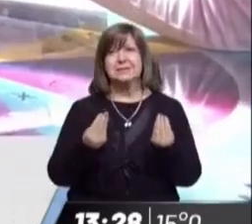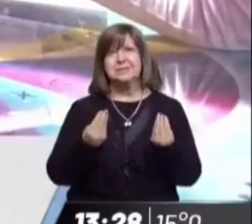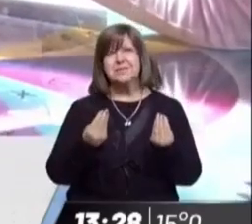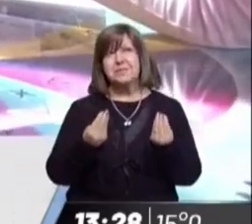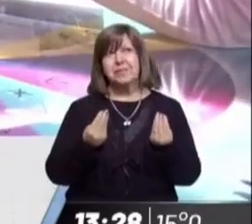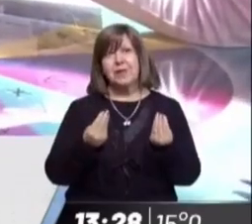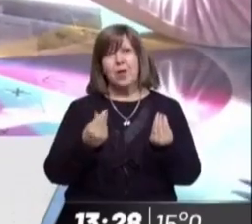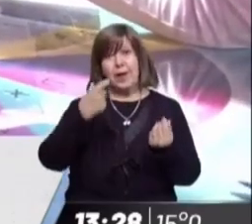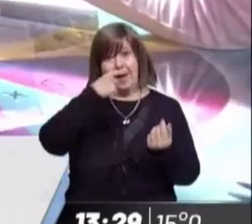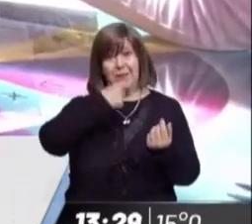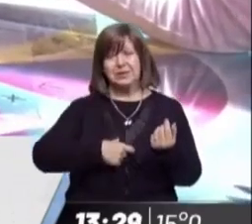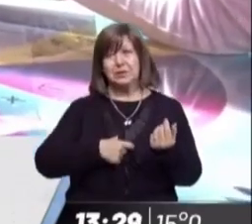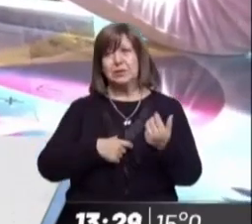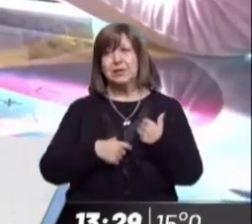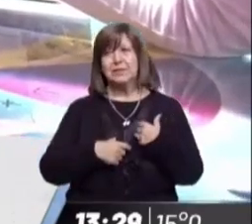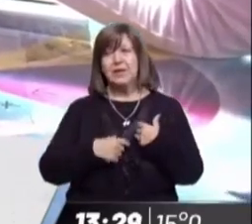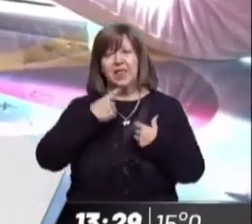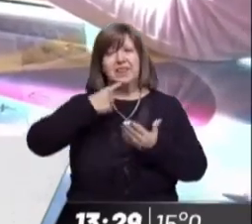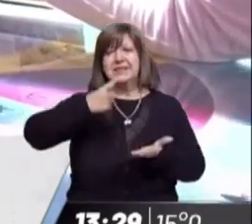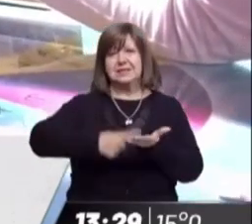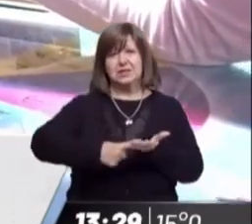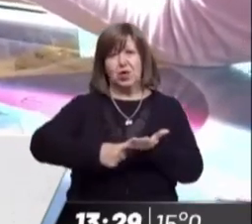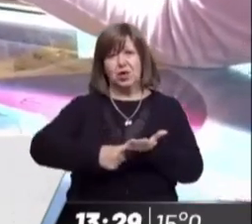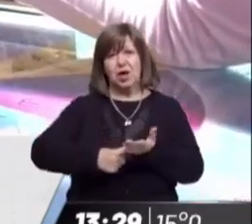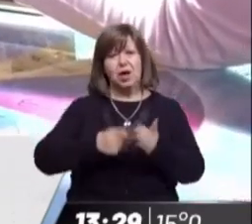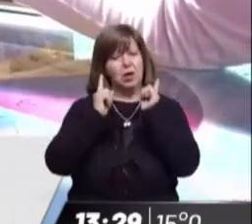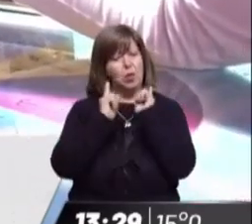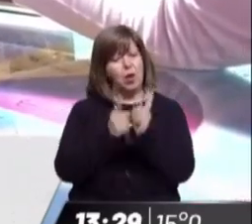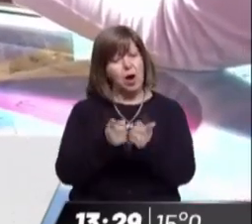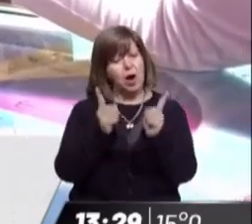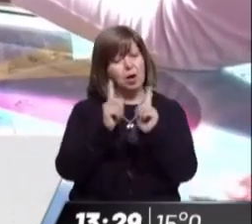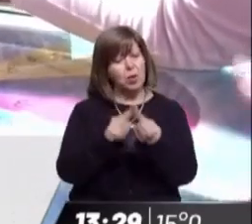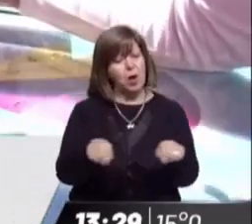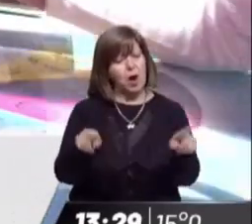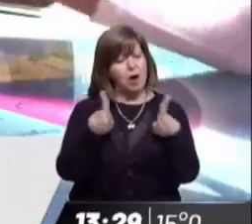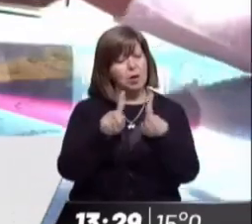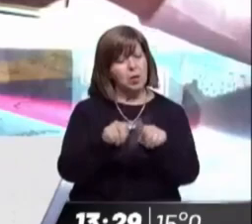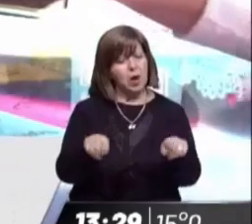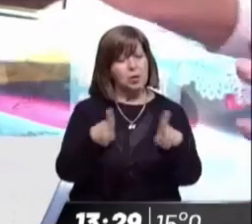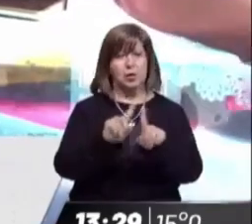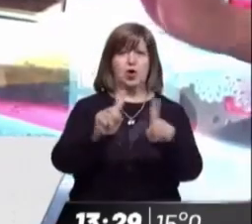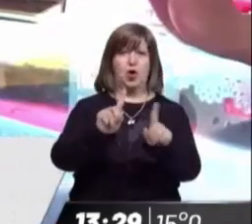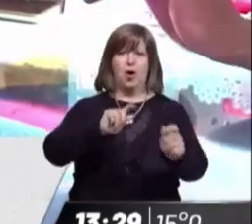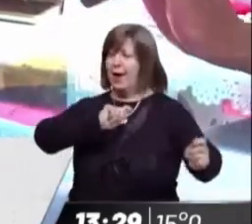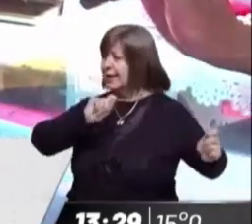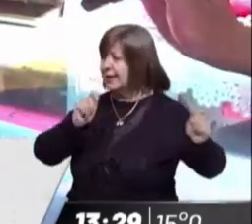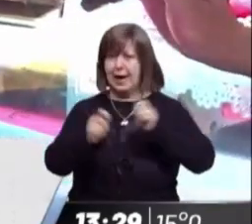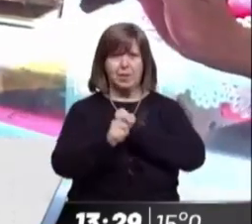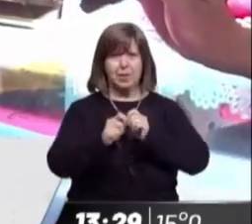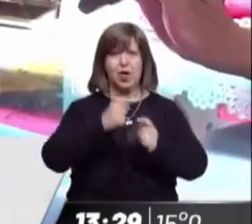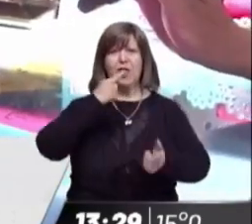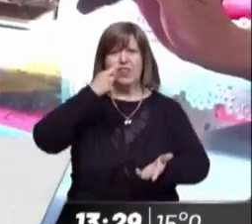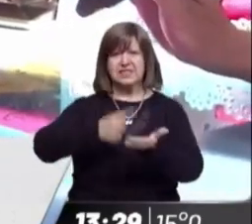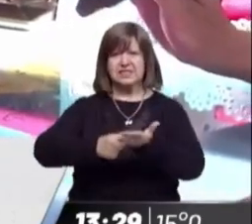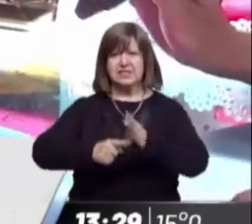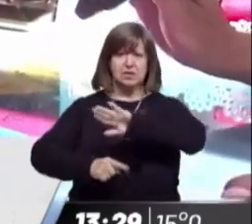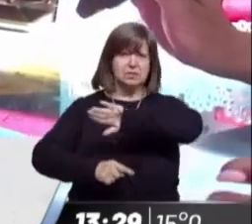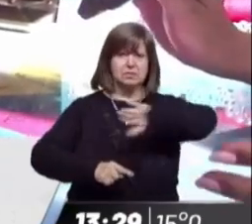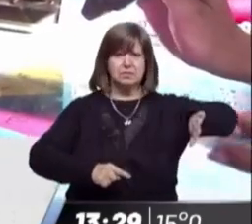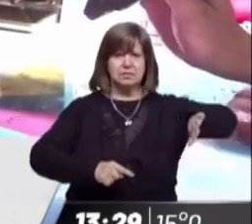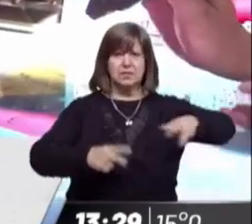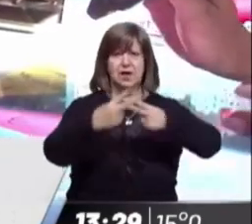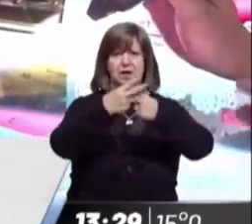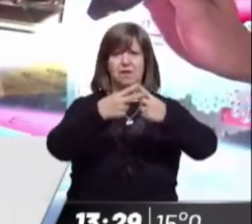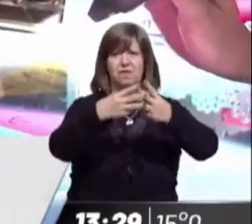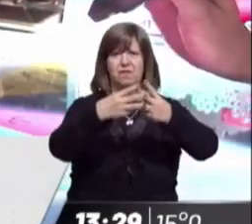que tomes decisiones es un gran arcano Sergio decían qué pasa con las cábalas por ejemplo qué